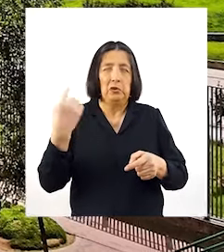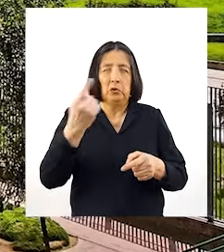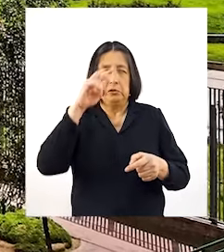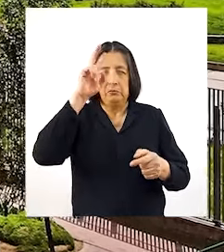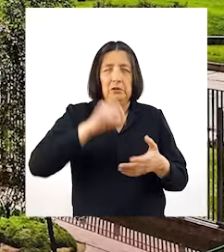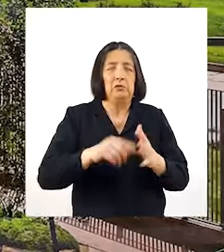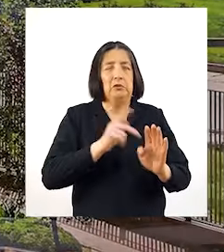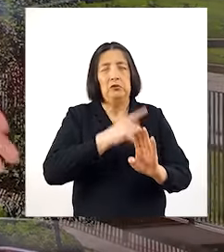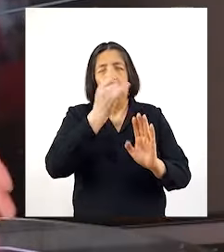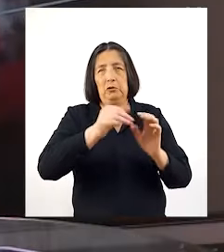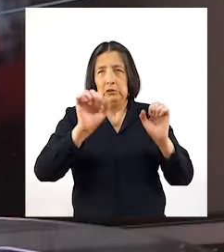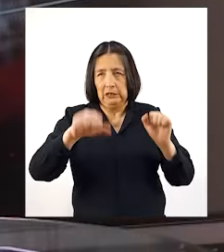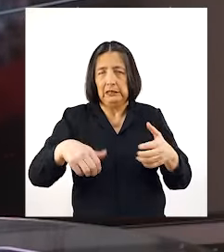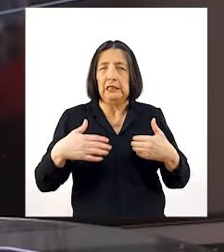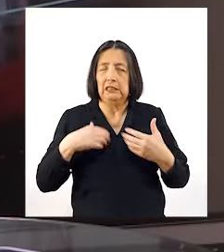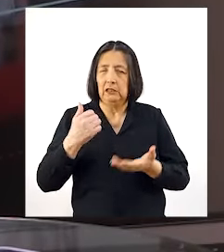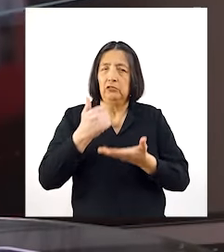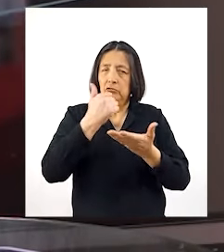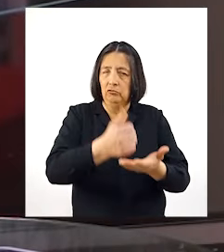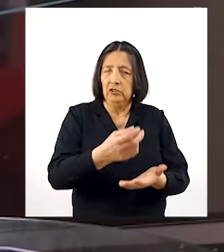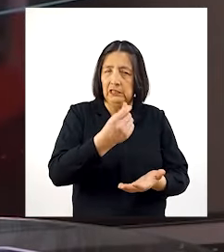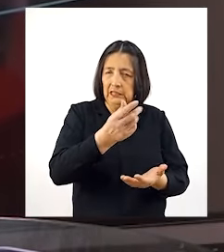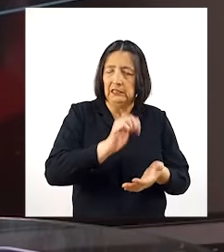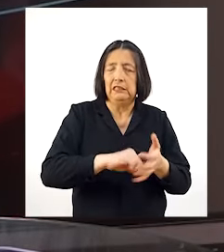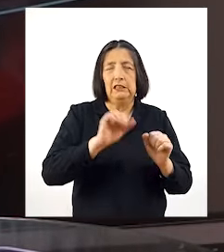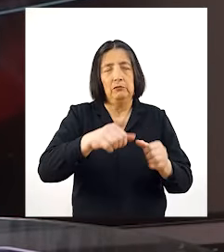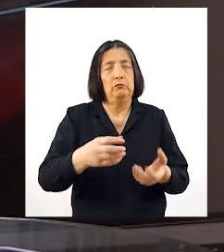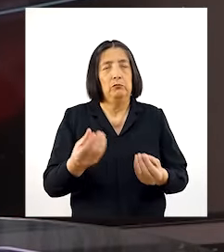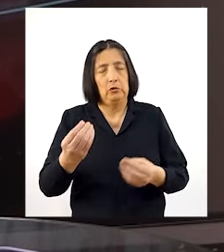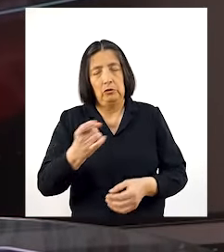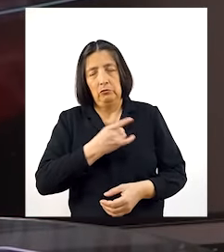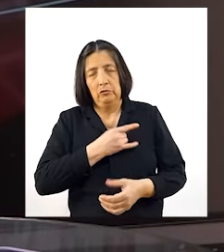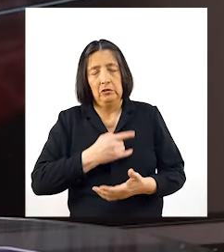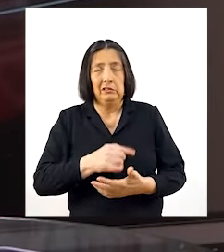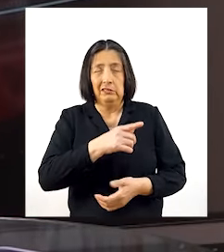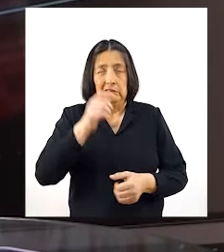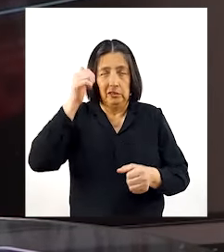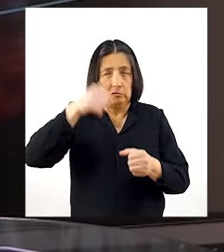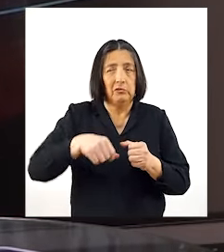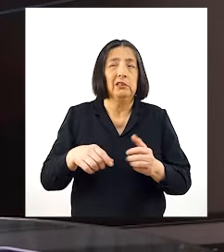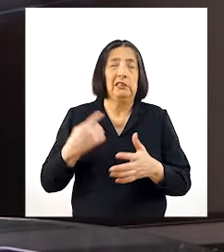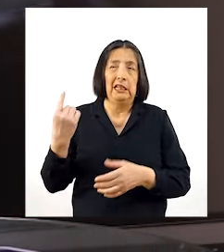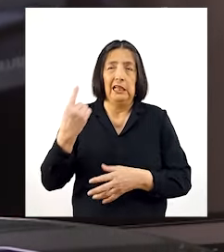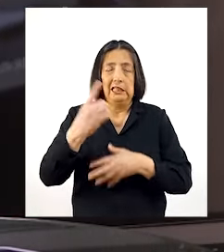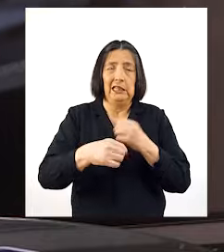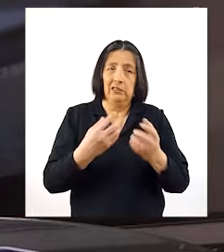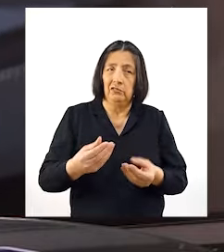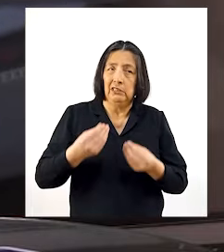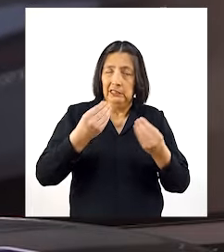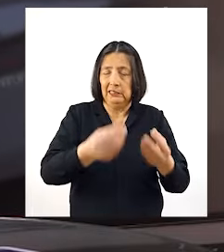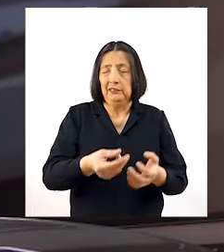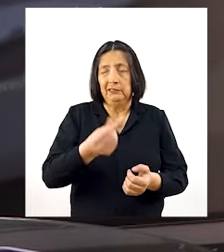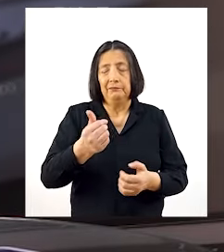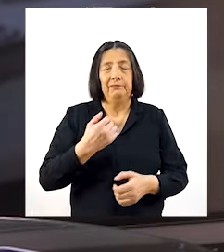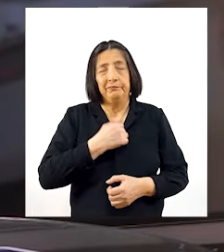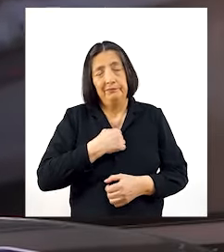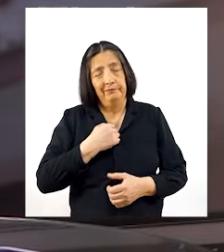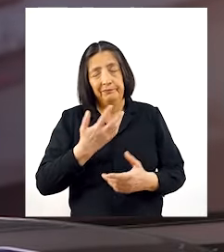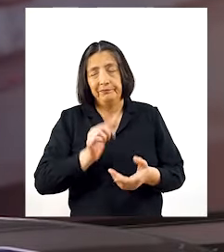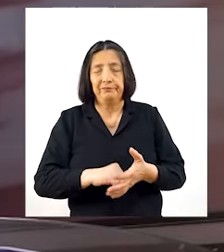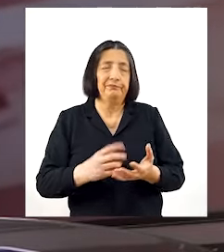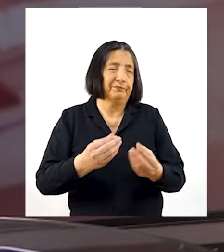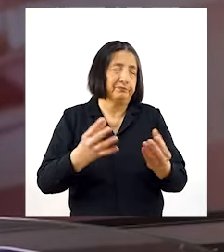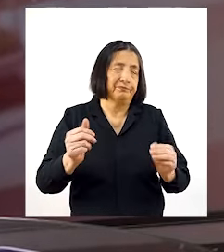a nivel nacional, que han obtenido financiamiento en algunos casos, porque las universidades también, recordemos, reciben canon, pues